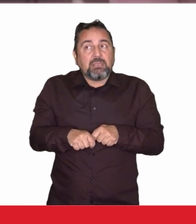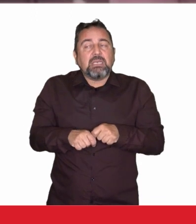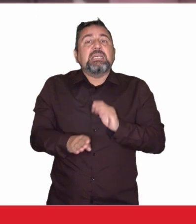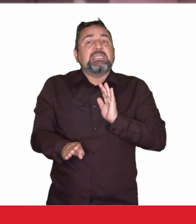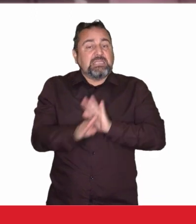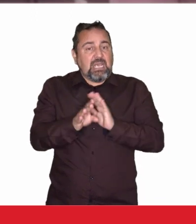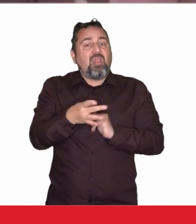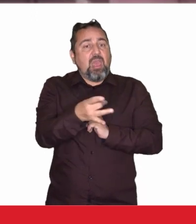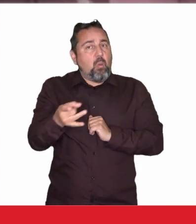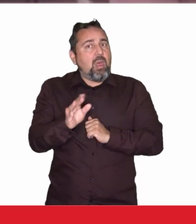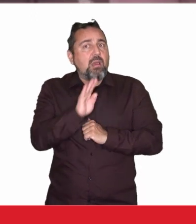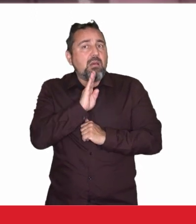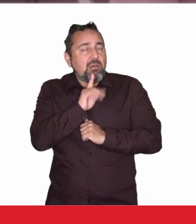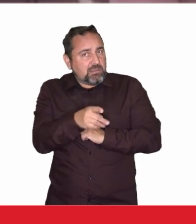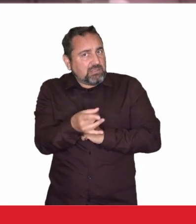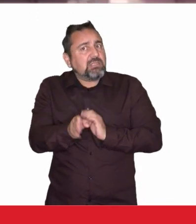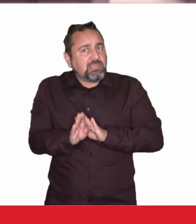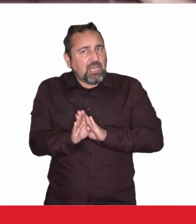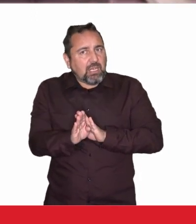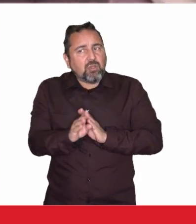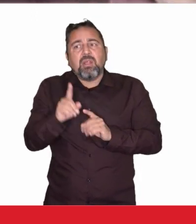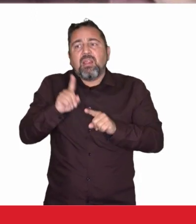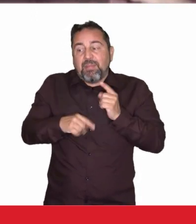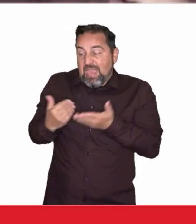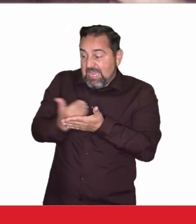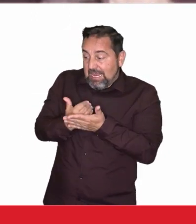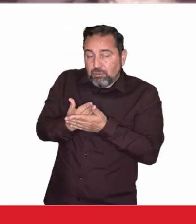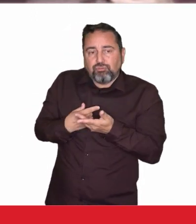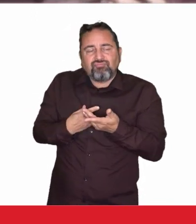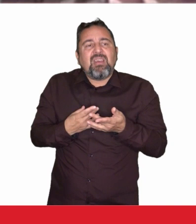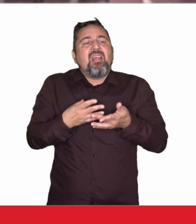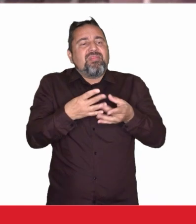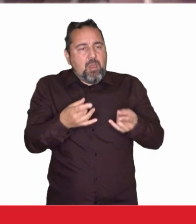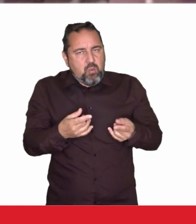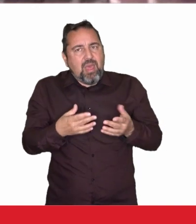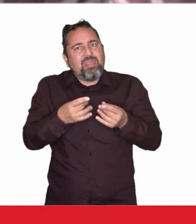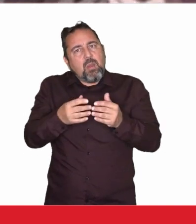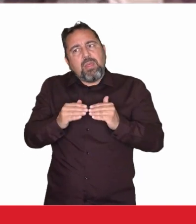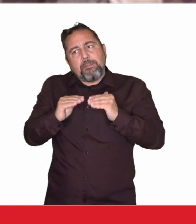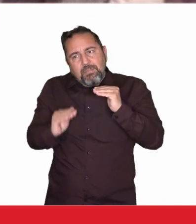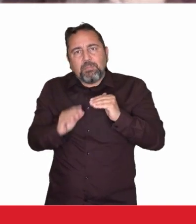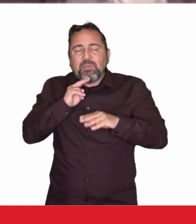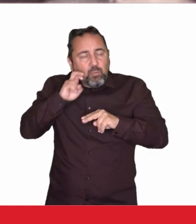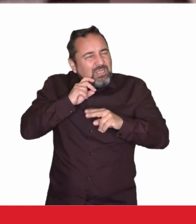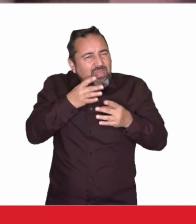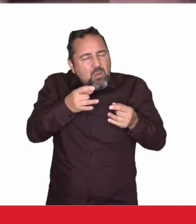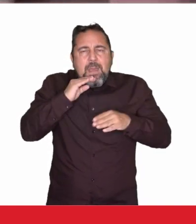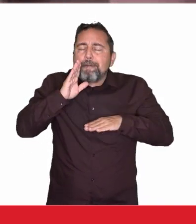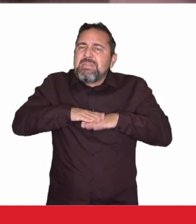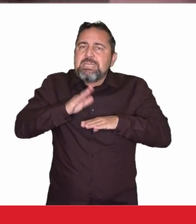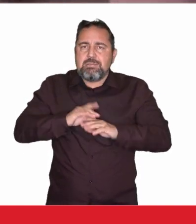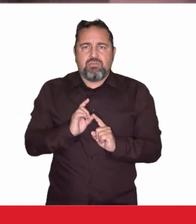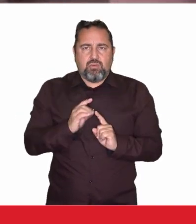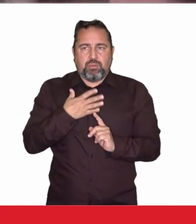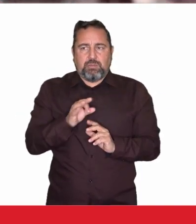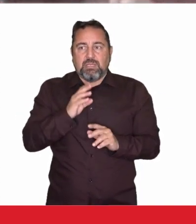cierres el negocio, con bastante probabilidad. Entonces, invierte en medida que vas generando ingresos. Intenta endeudarte, entre comillas,